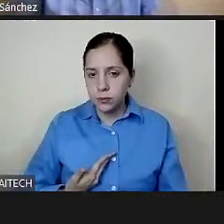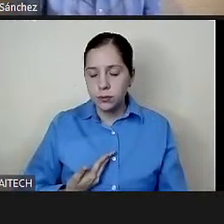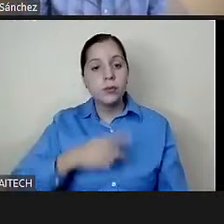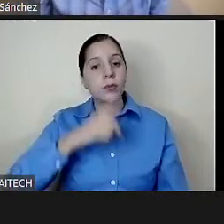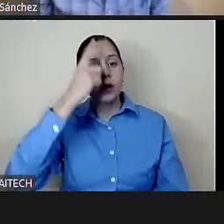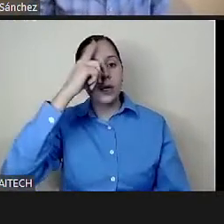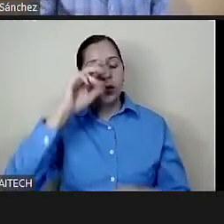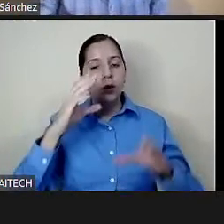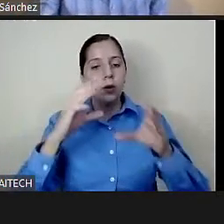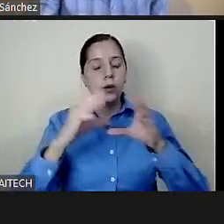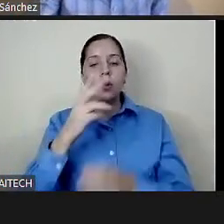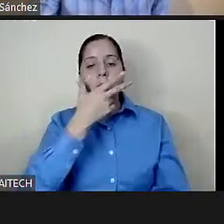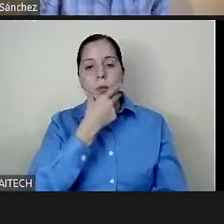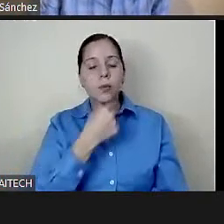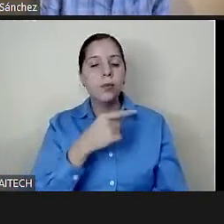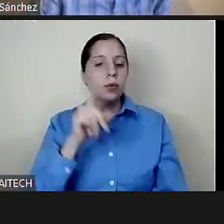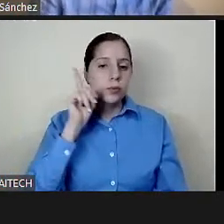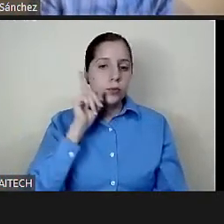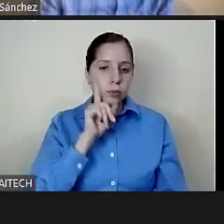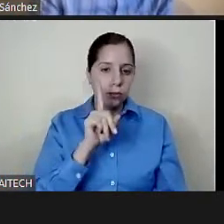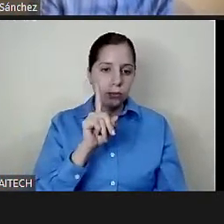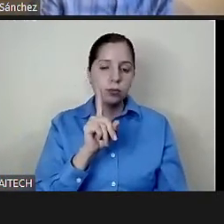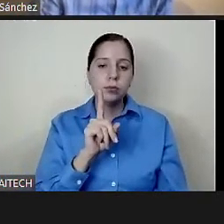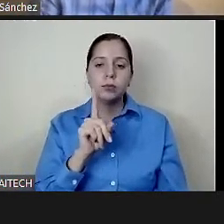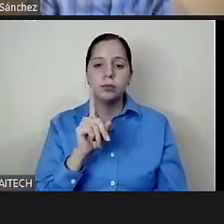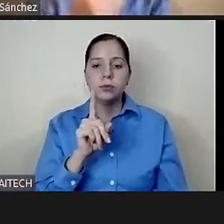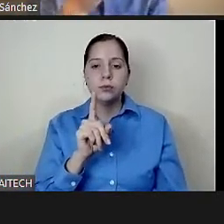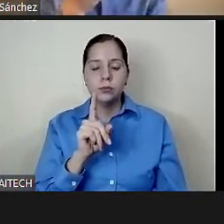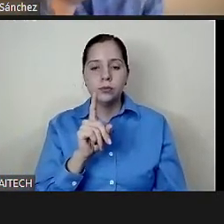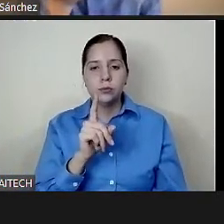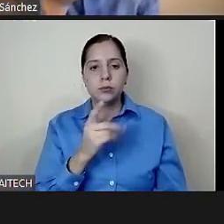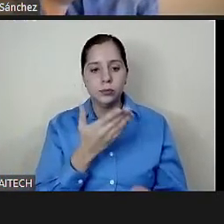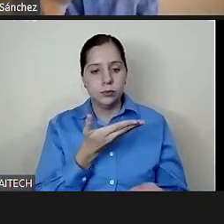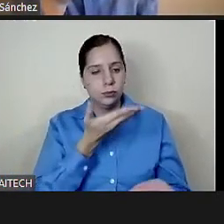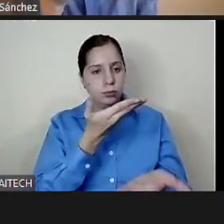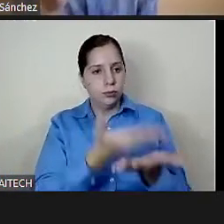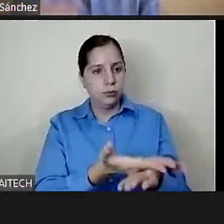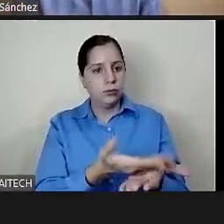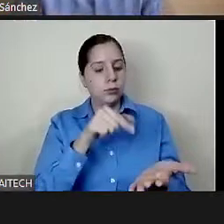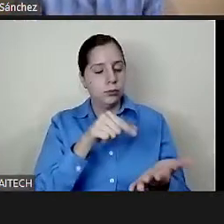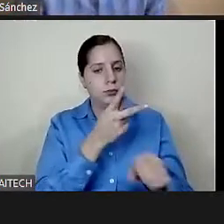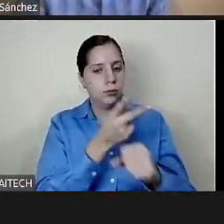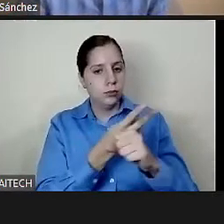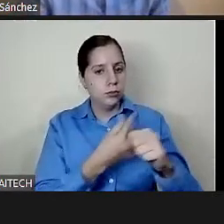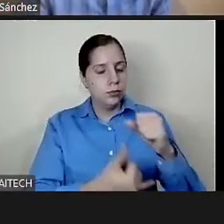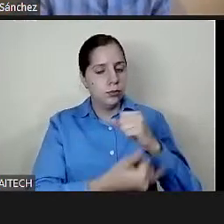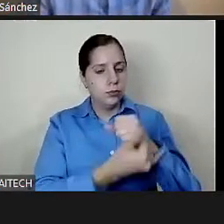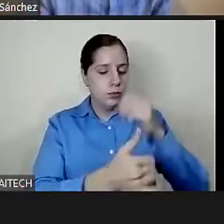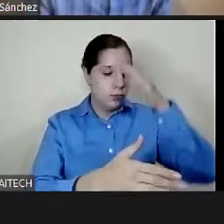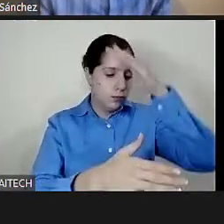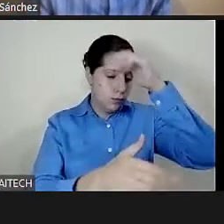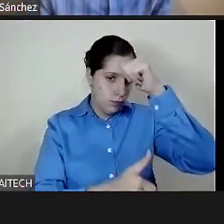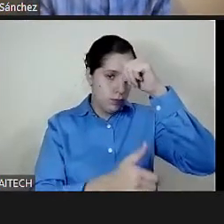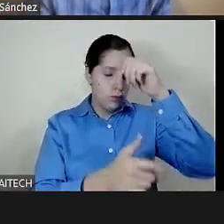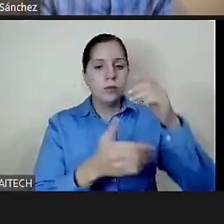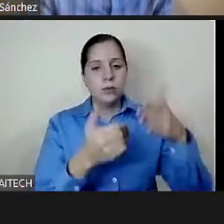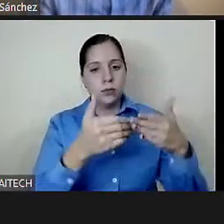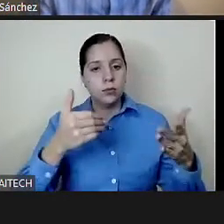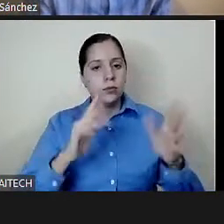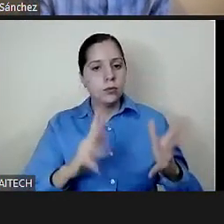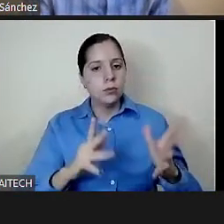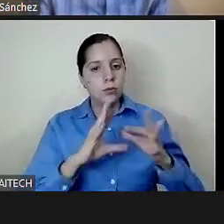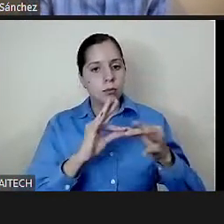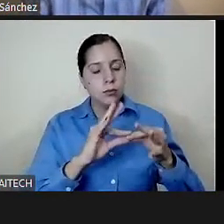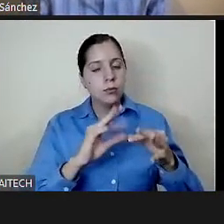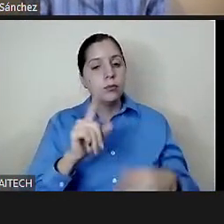Consejeras y consejeros electorales, está a su consideración la aprobación del proyecto de acuerdo en cuestión. Los que estén a favor del mismo,